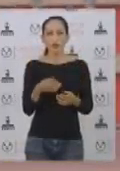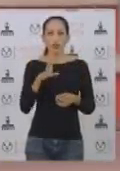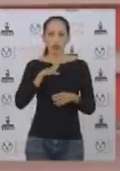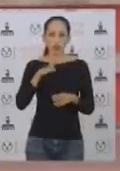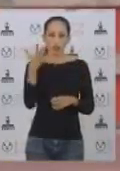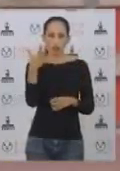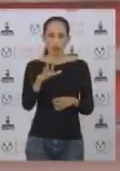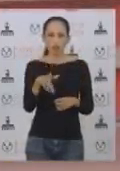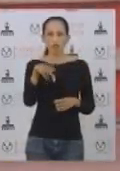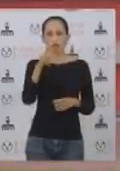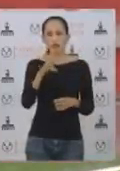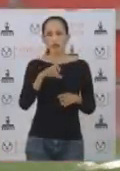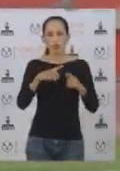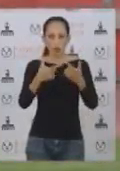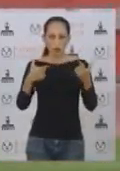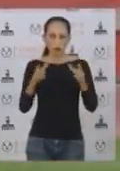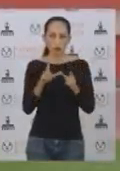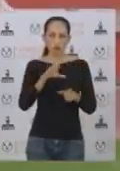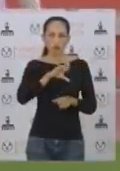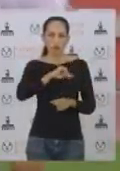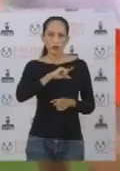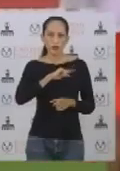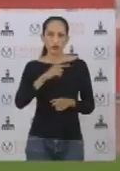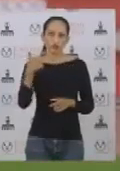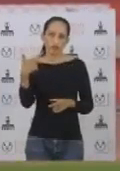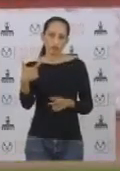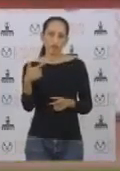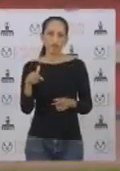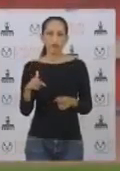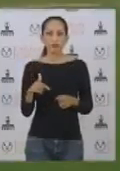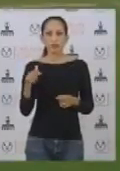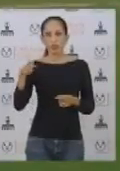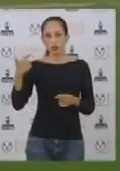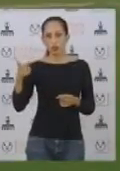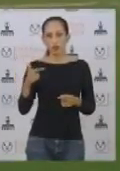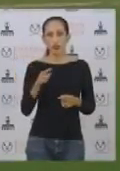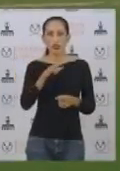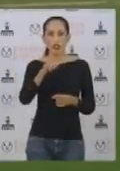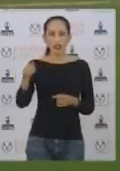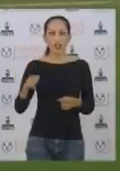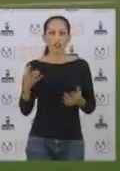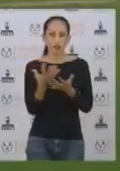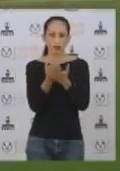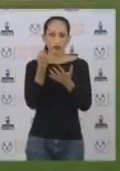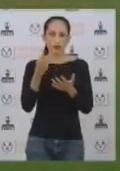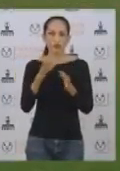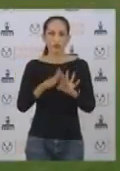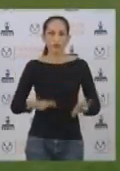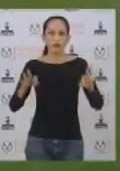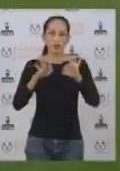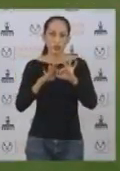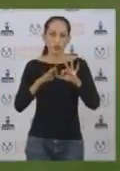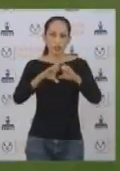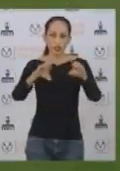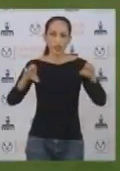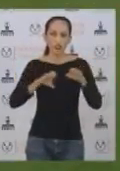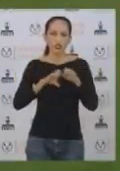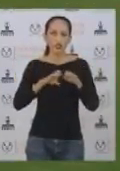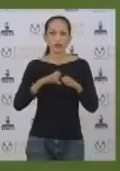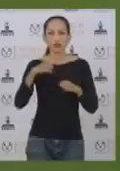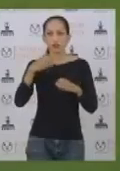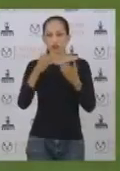y Correcaminos en la 7 con 12 unidades. Por lo que le comentaba, los 3 puntos de la victoria son importantes para ambos equipos, que irán